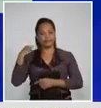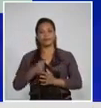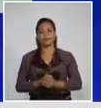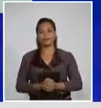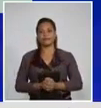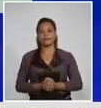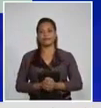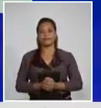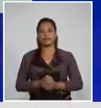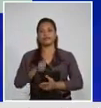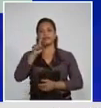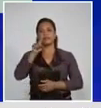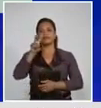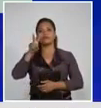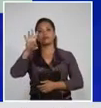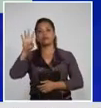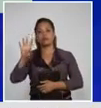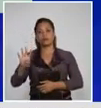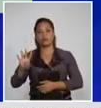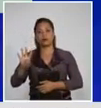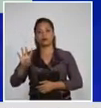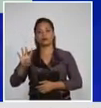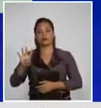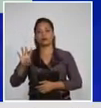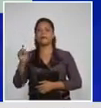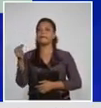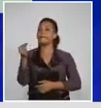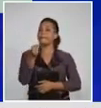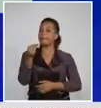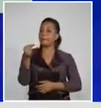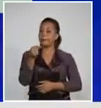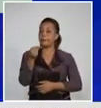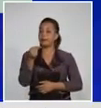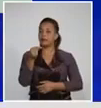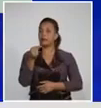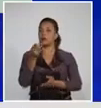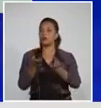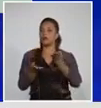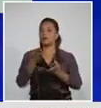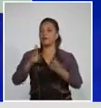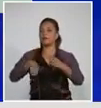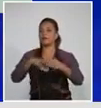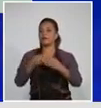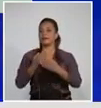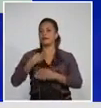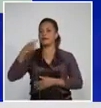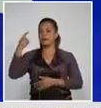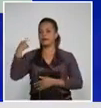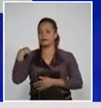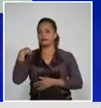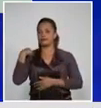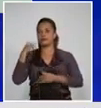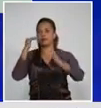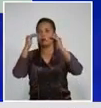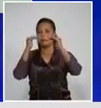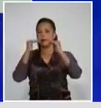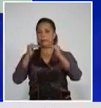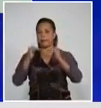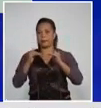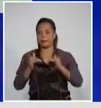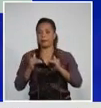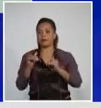de 124 casos menos que la jornada anterior. Distribuido, como también ha